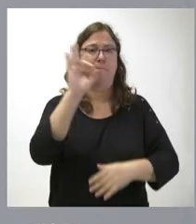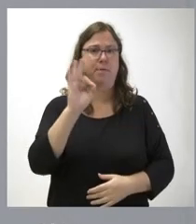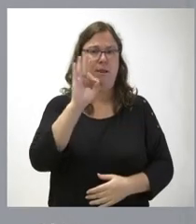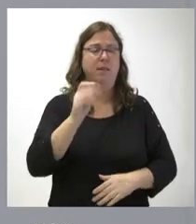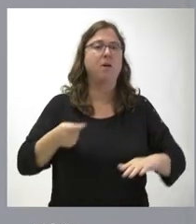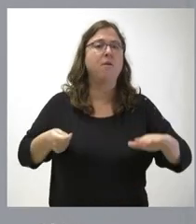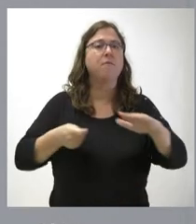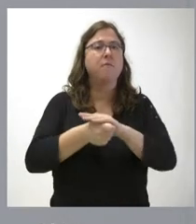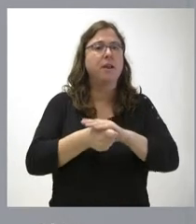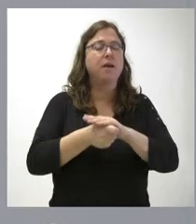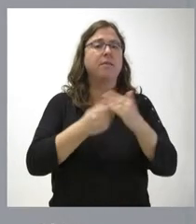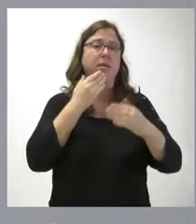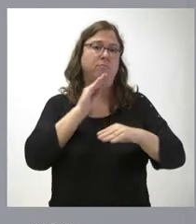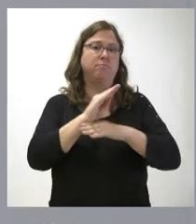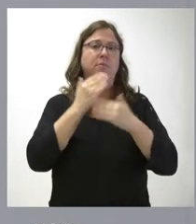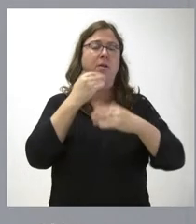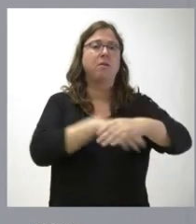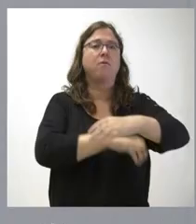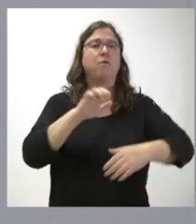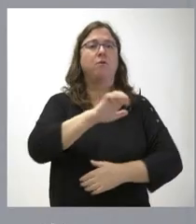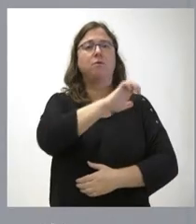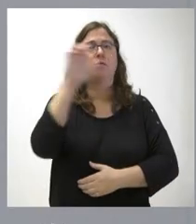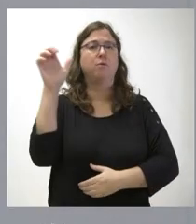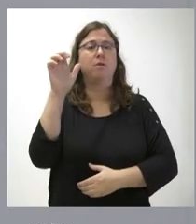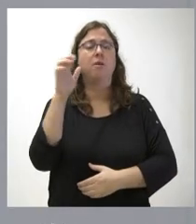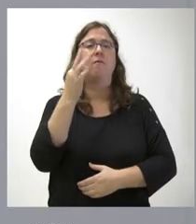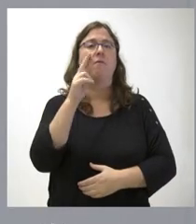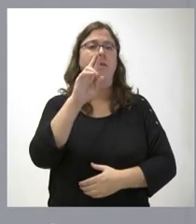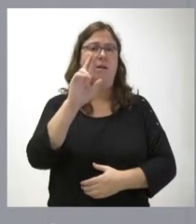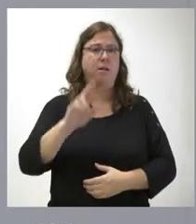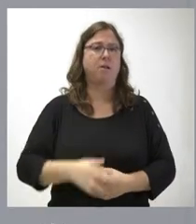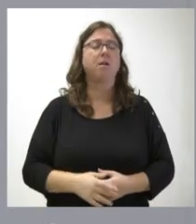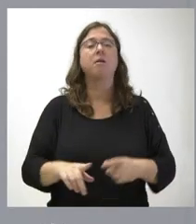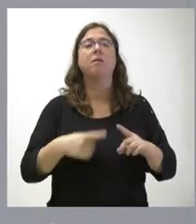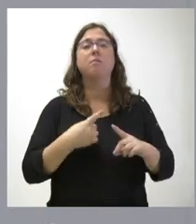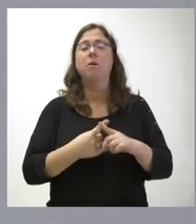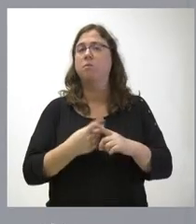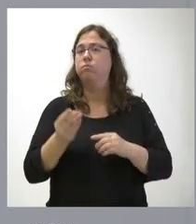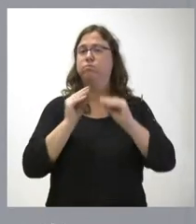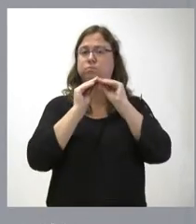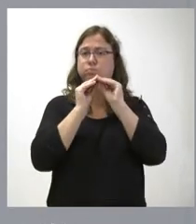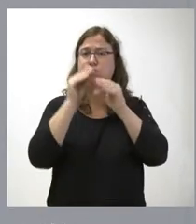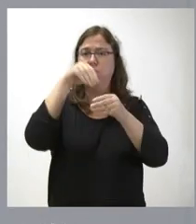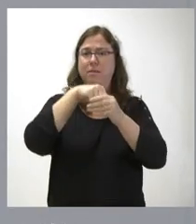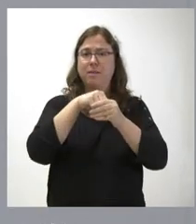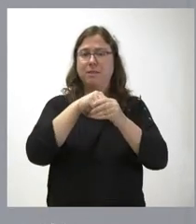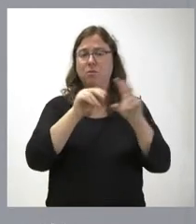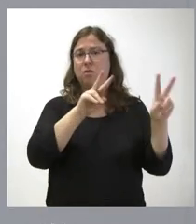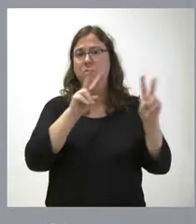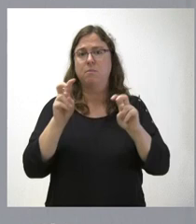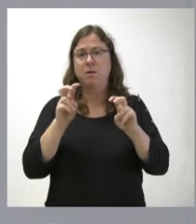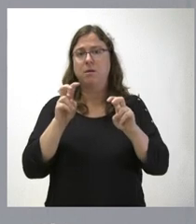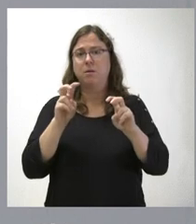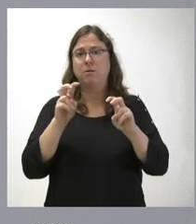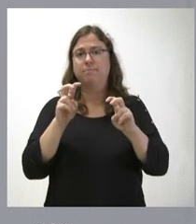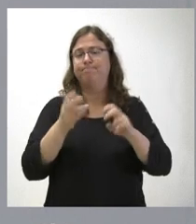financia con los fondos europeos procedentes del del feder las iciones en esta materia